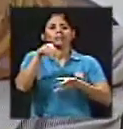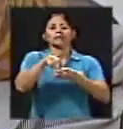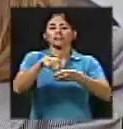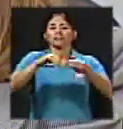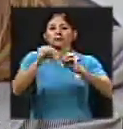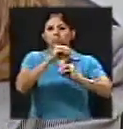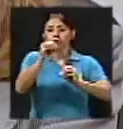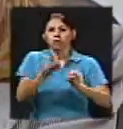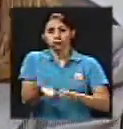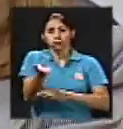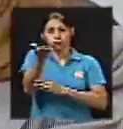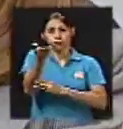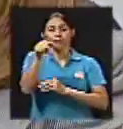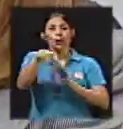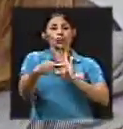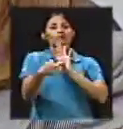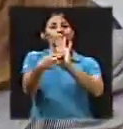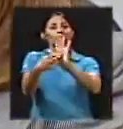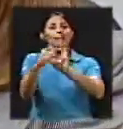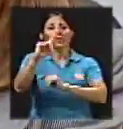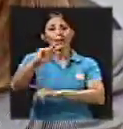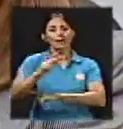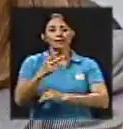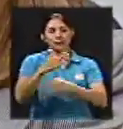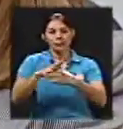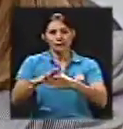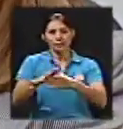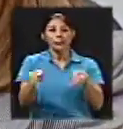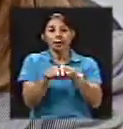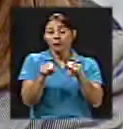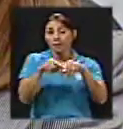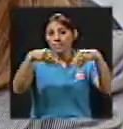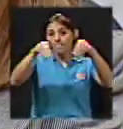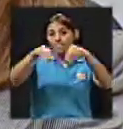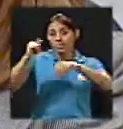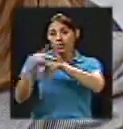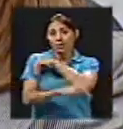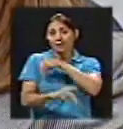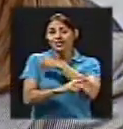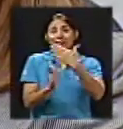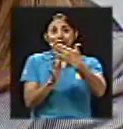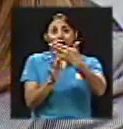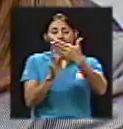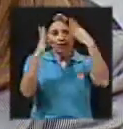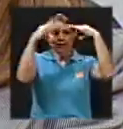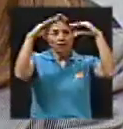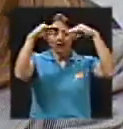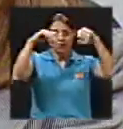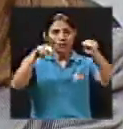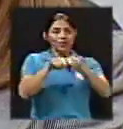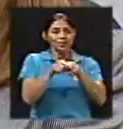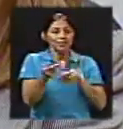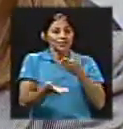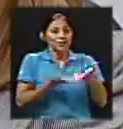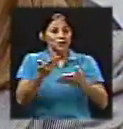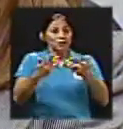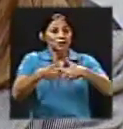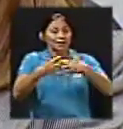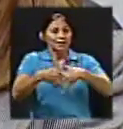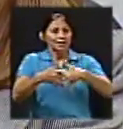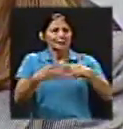hoy representan un tercio, y más aún, las exportaciones de tecnología de la información y de servicios empresariales superaron desde hace